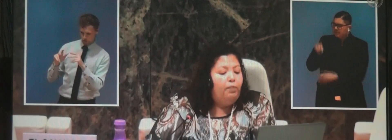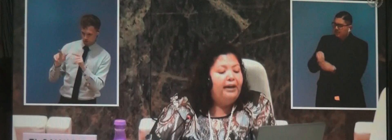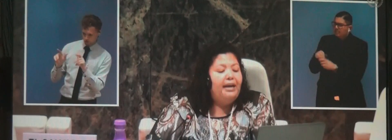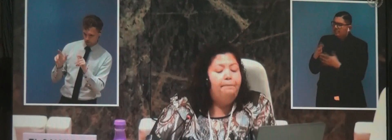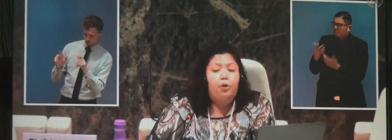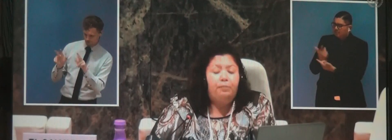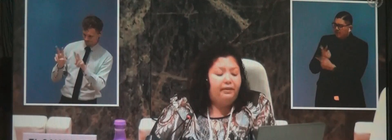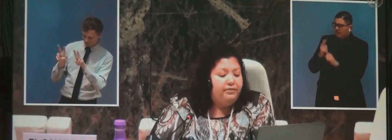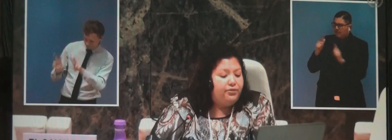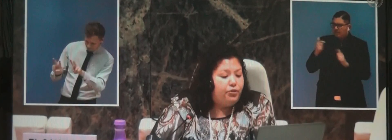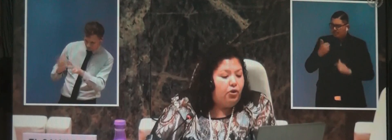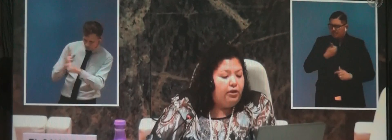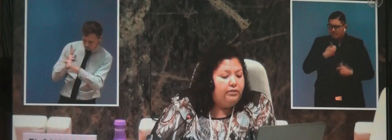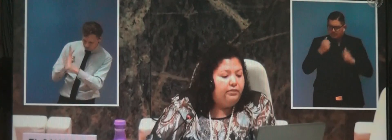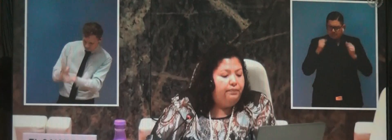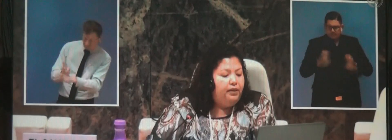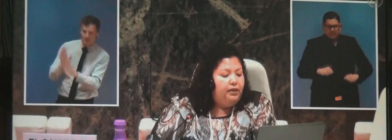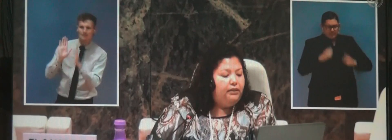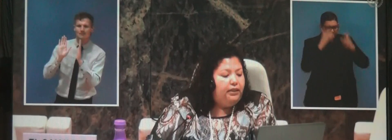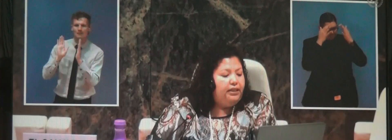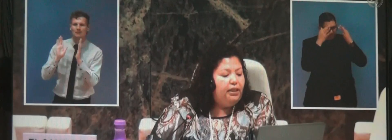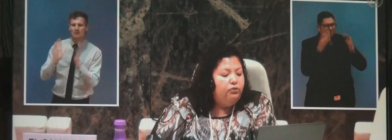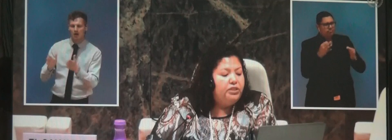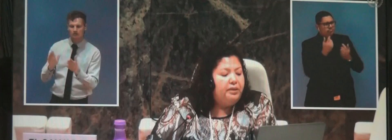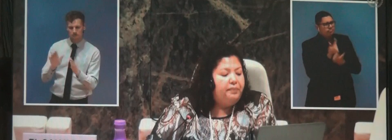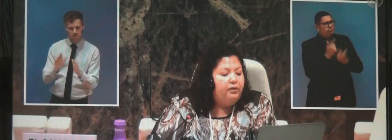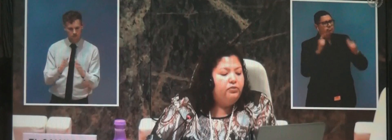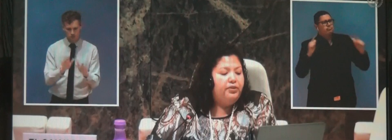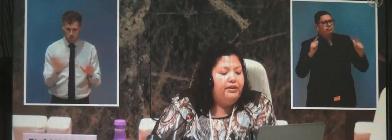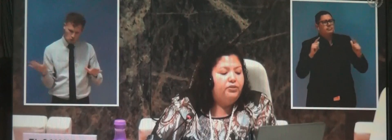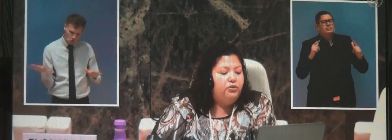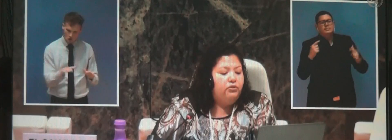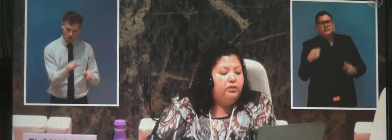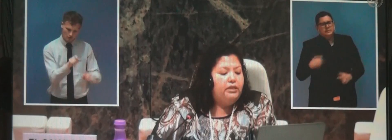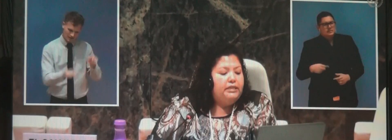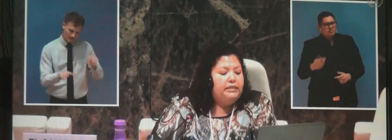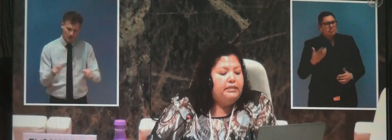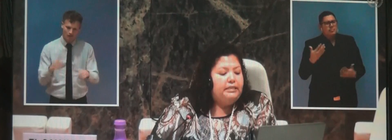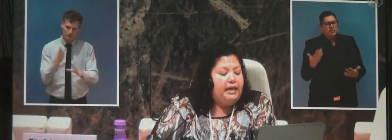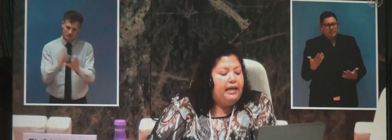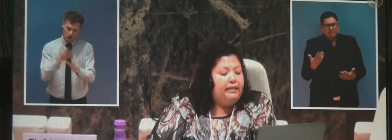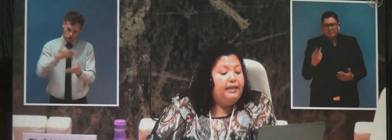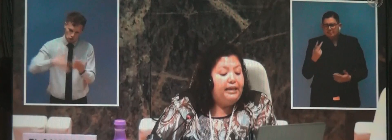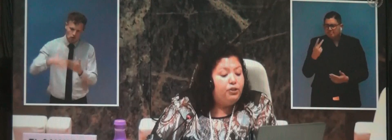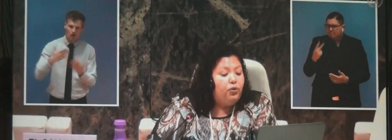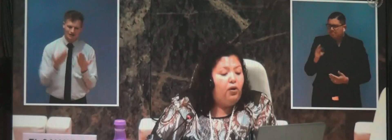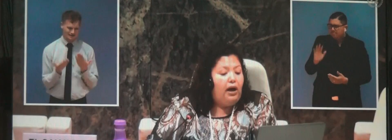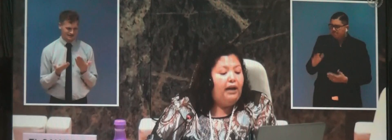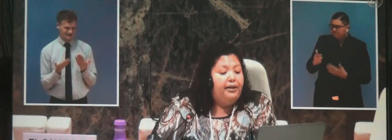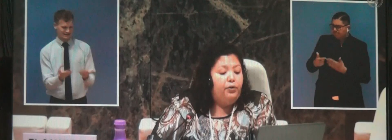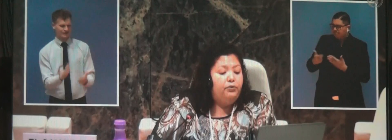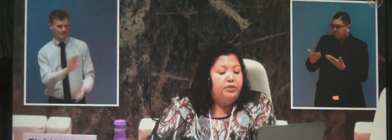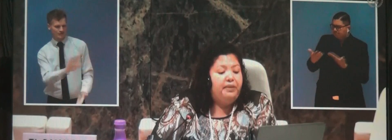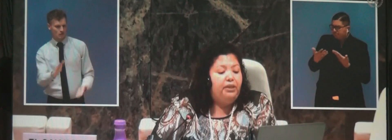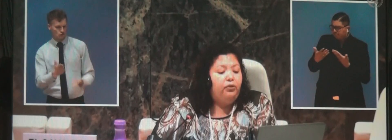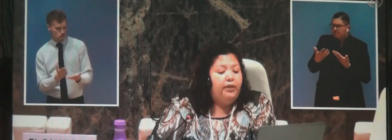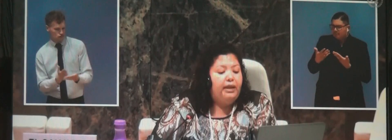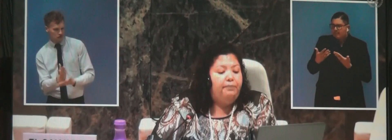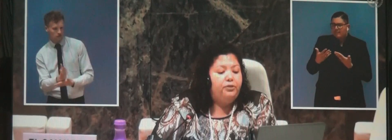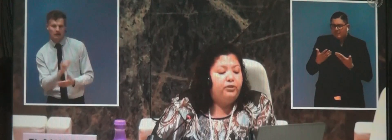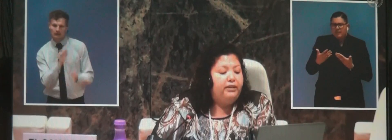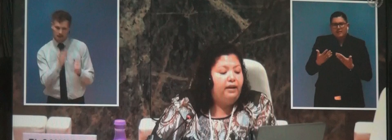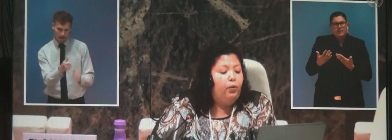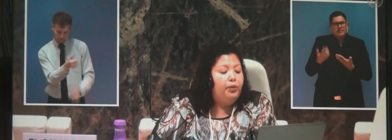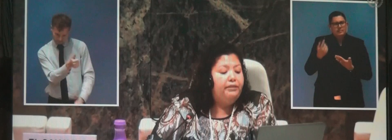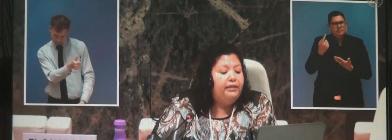de tomar las propias decisiones, teniendo siempre en consideración el derecho al reconocimiento de